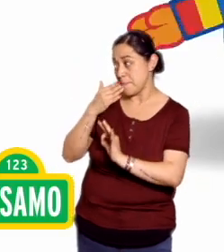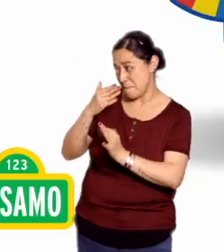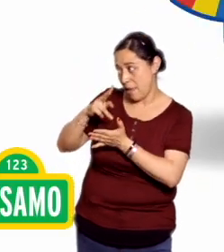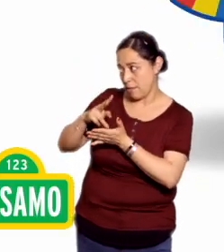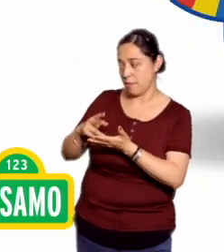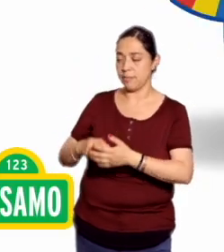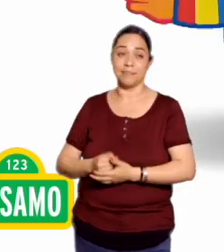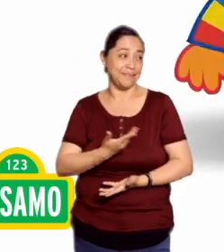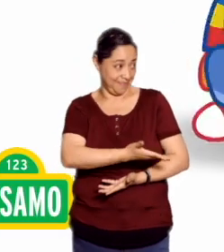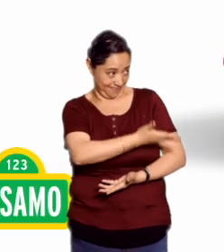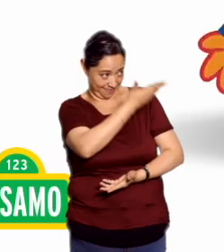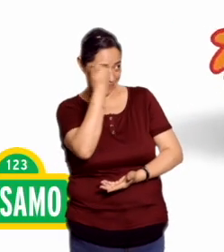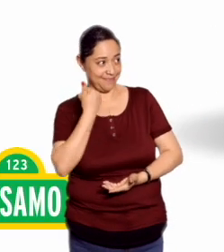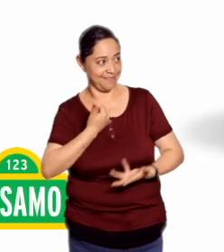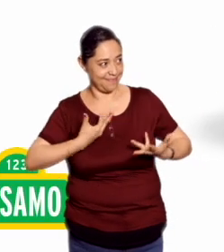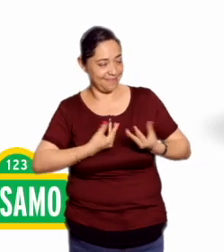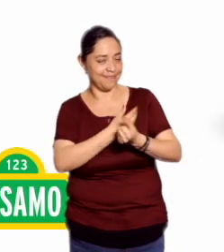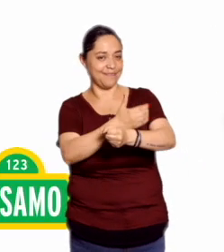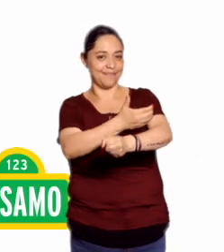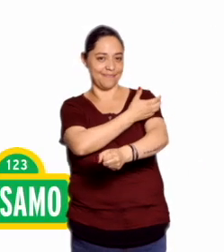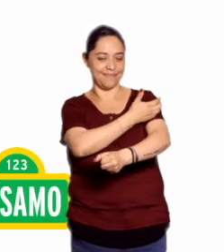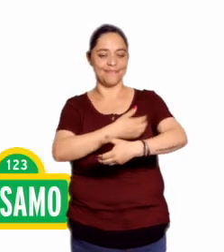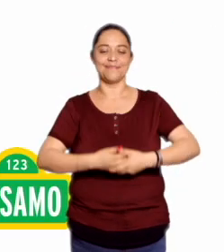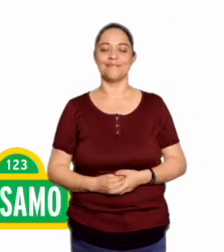pena. Ven, amigo, acompáñame.